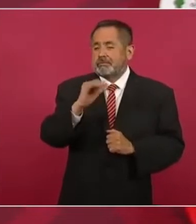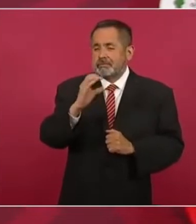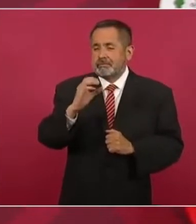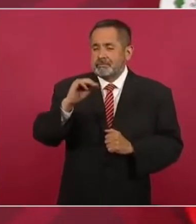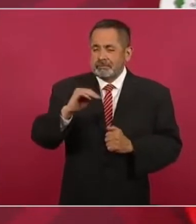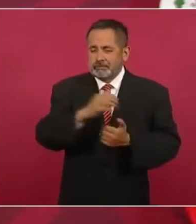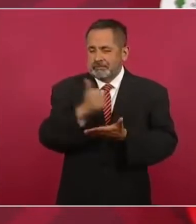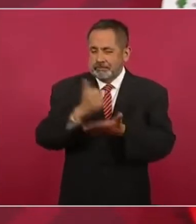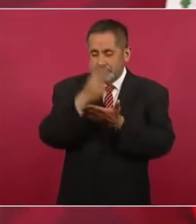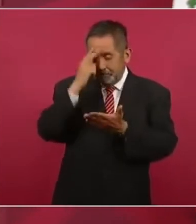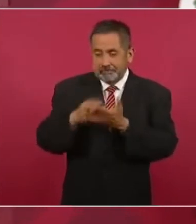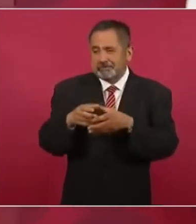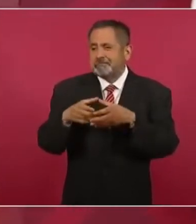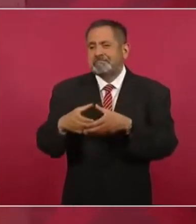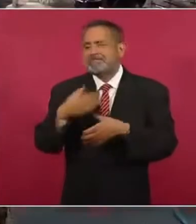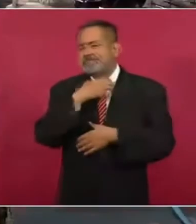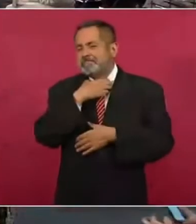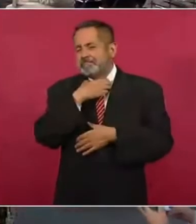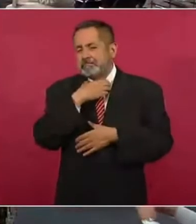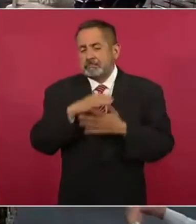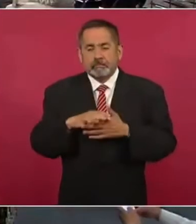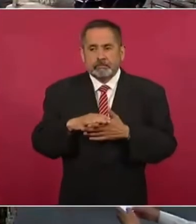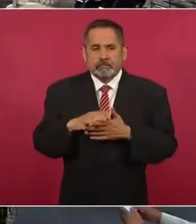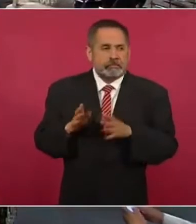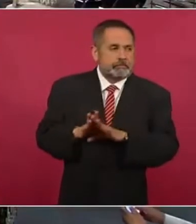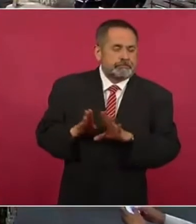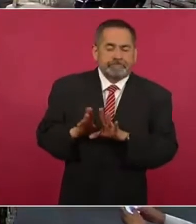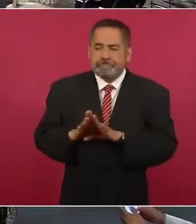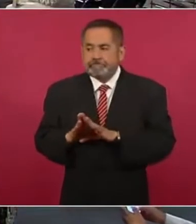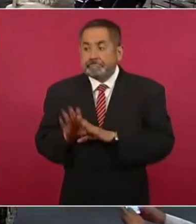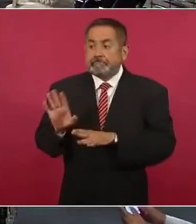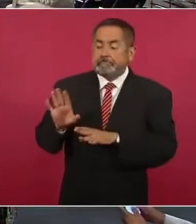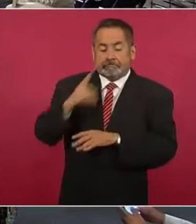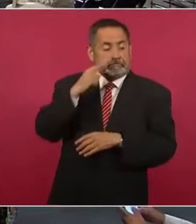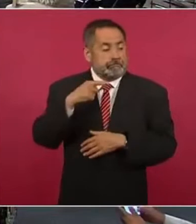cerraron el aeropuerto de Texcoco, perdón, de Toluca.